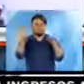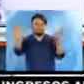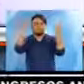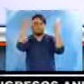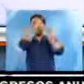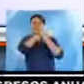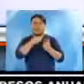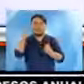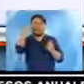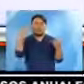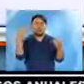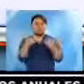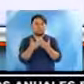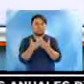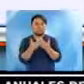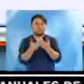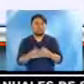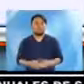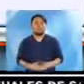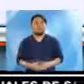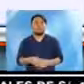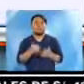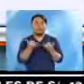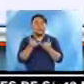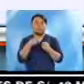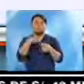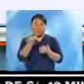rostro? Aquí se lo revelamos.